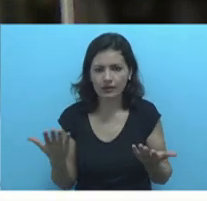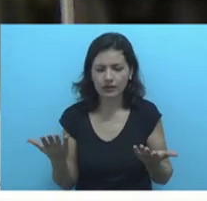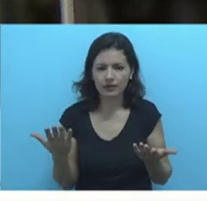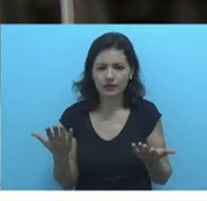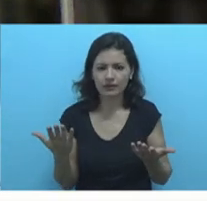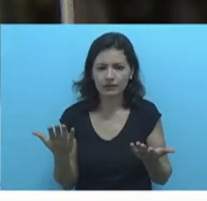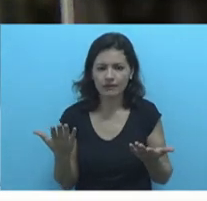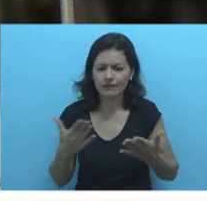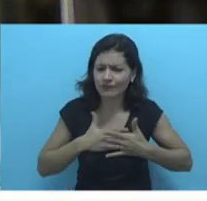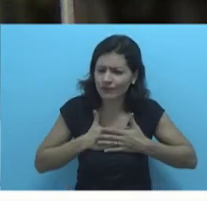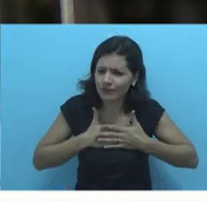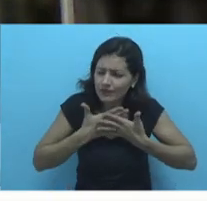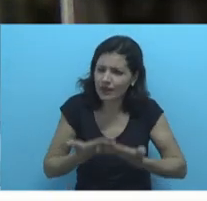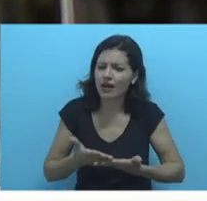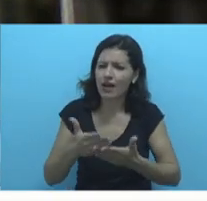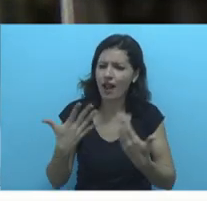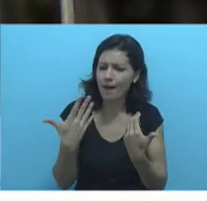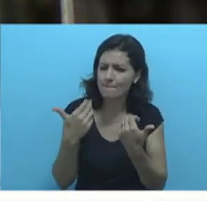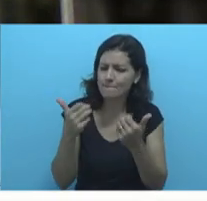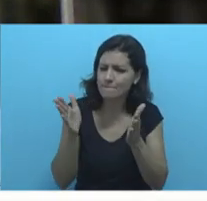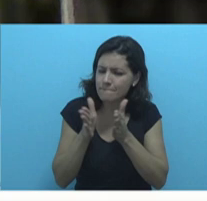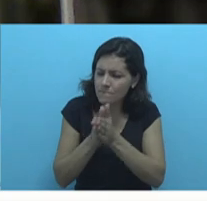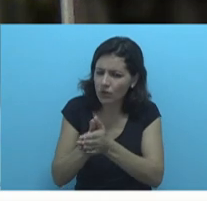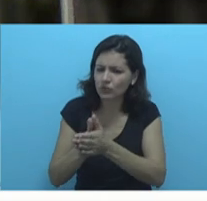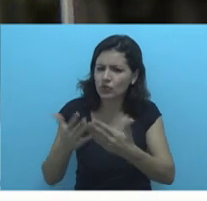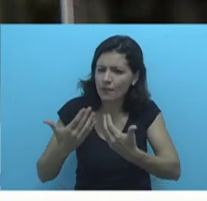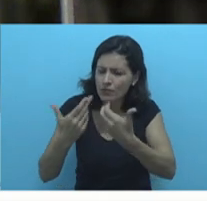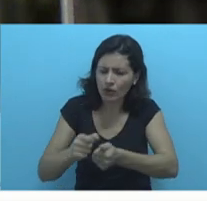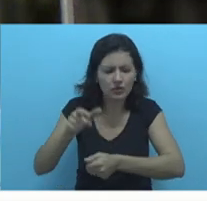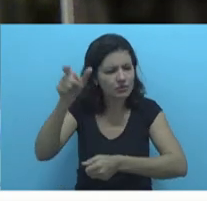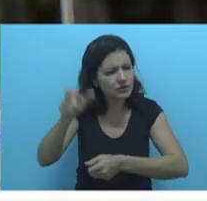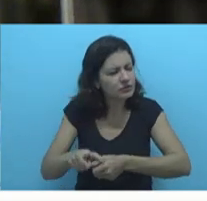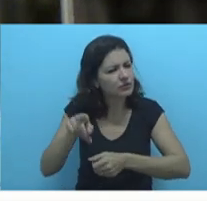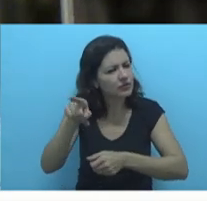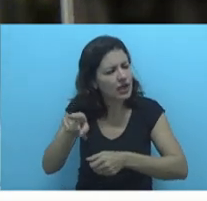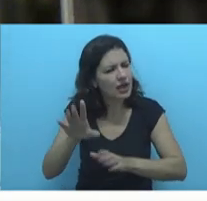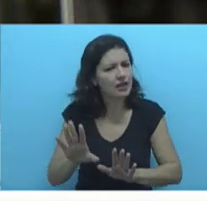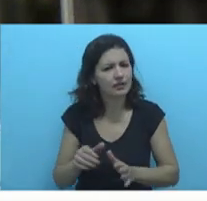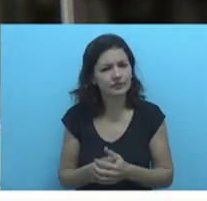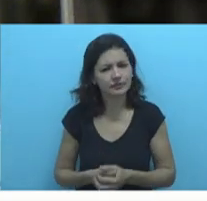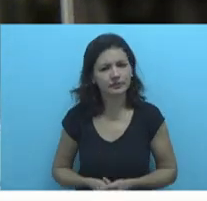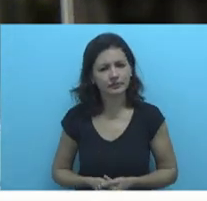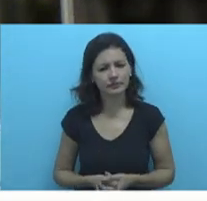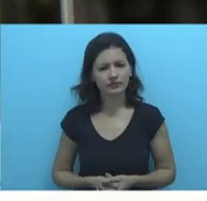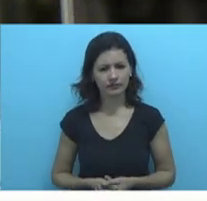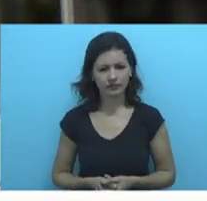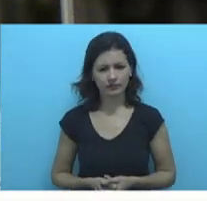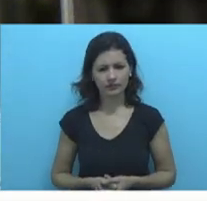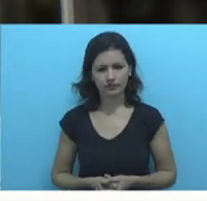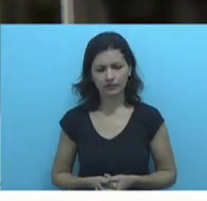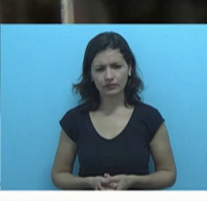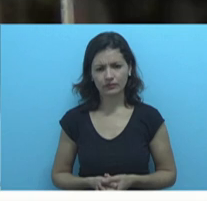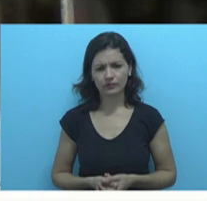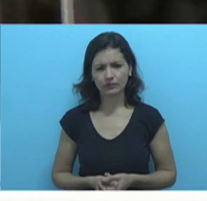con esa calidad humana y ese apoyo de la gente habla de lo que él dejó en estos años que compartió